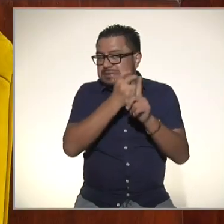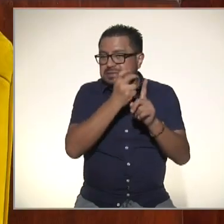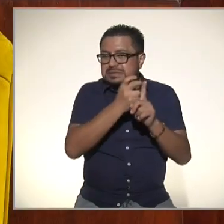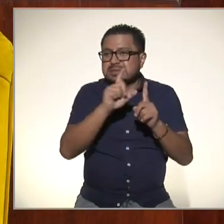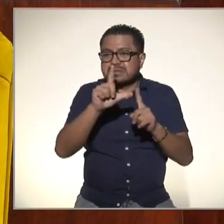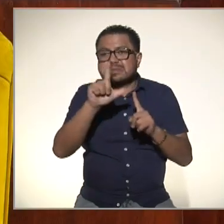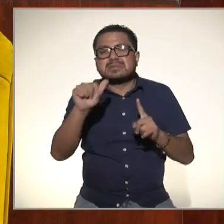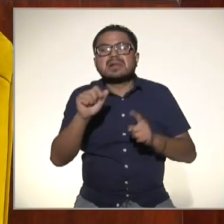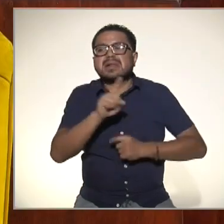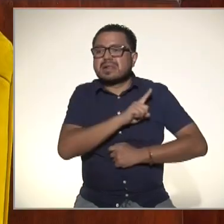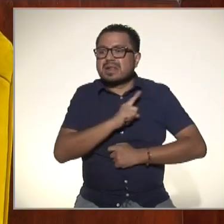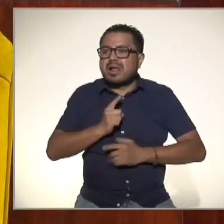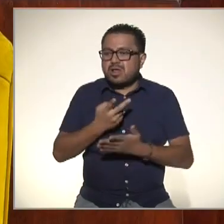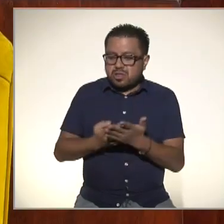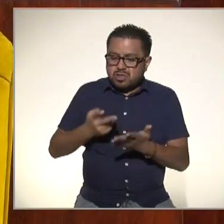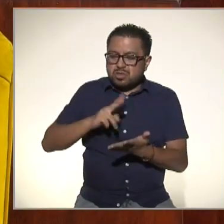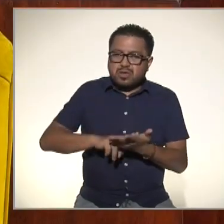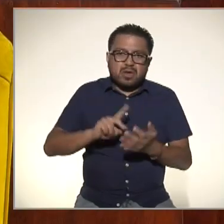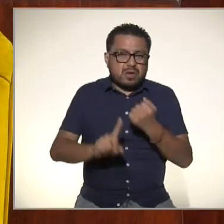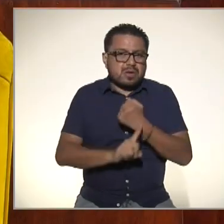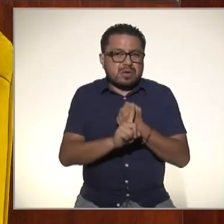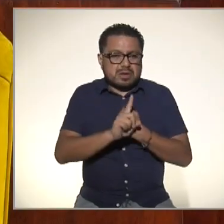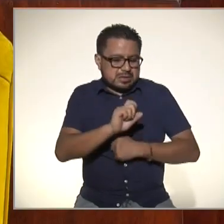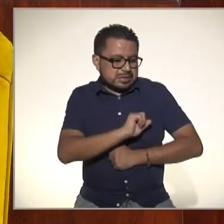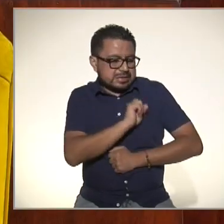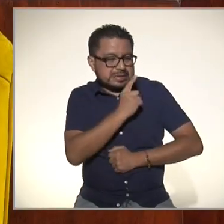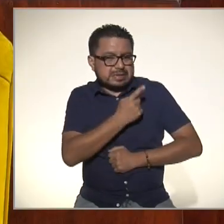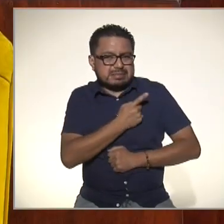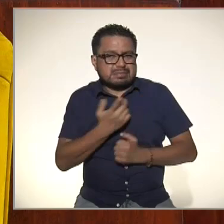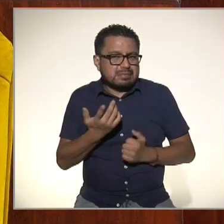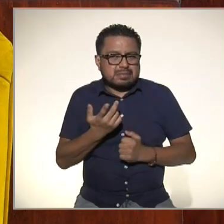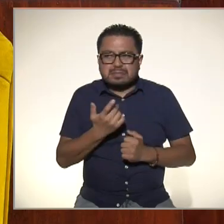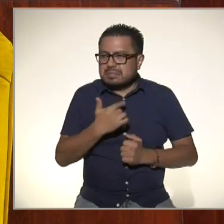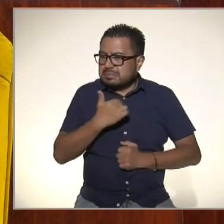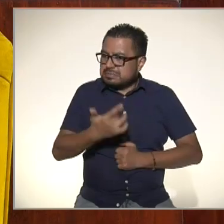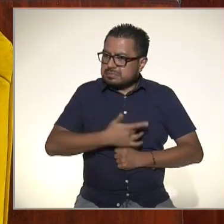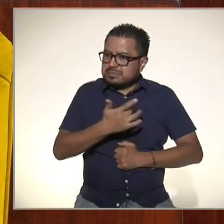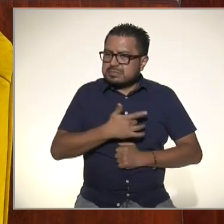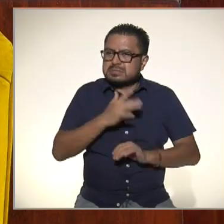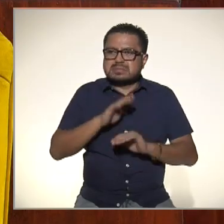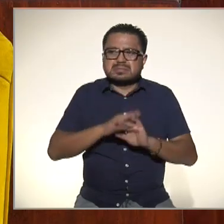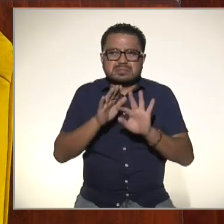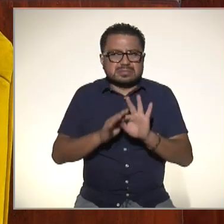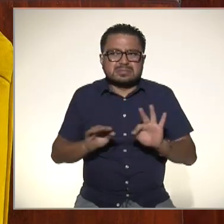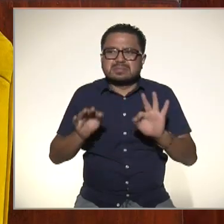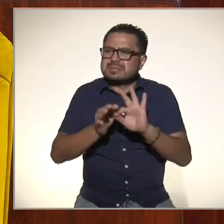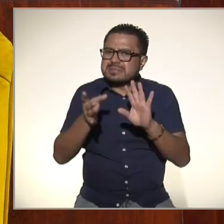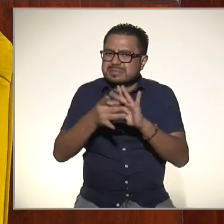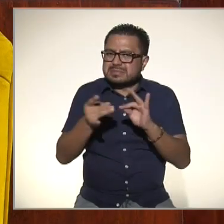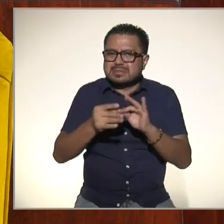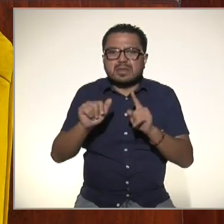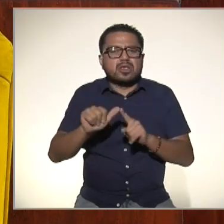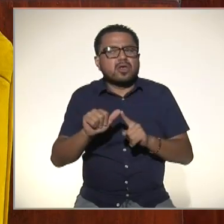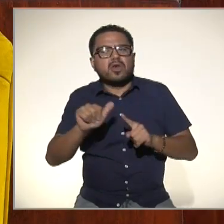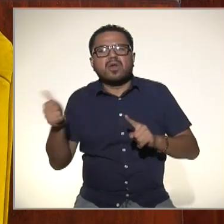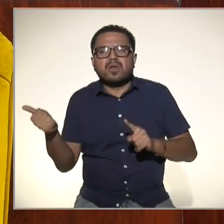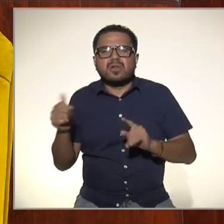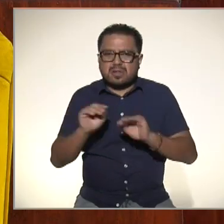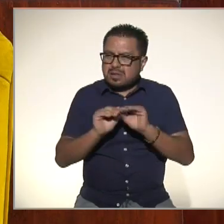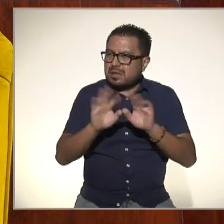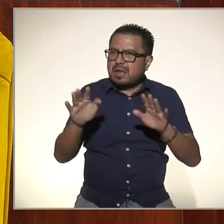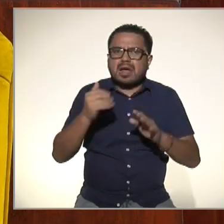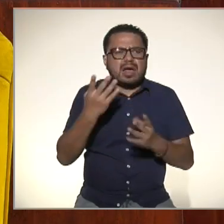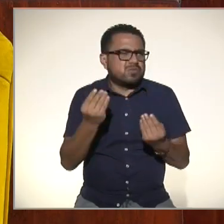implica que tenemos un doble problema de salud, digamos, ¿no? Y eso me parece que es importante decirlo. Lo otro también que, claro que hay